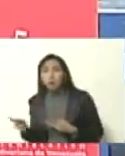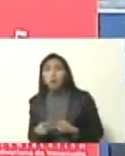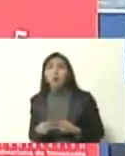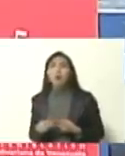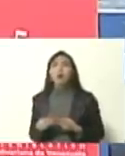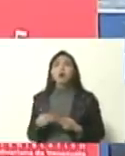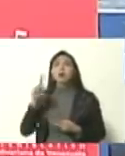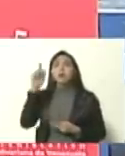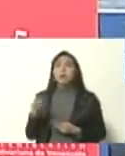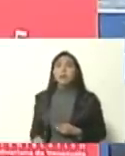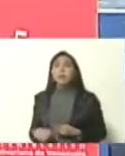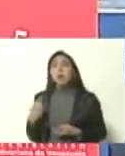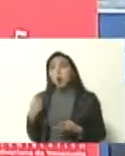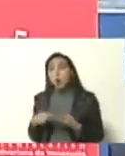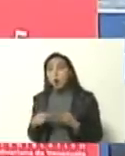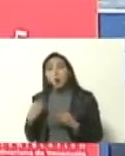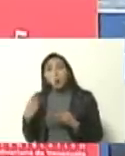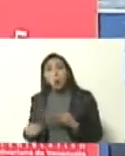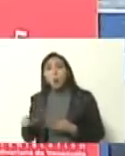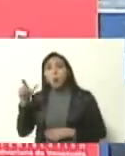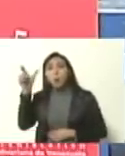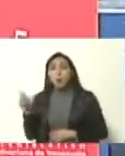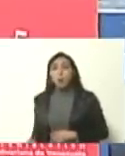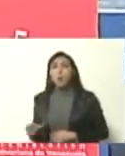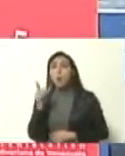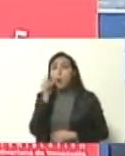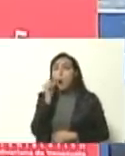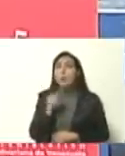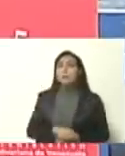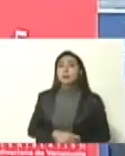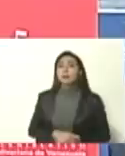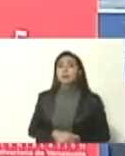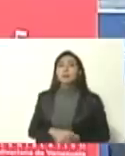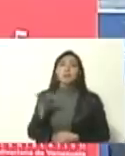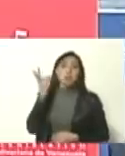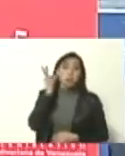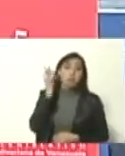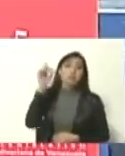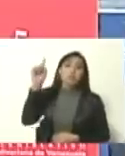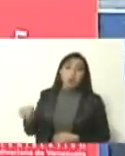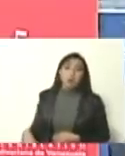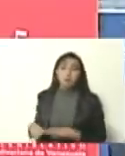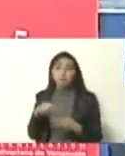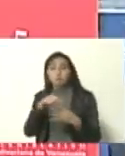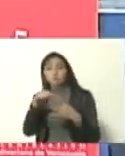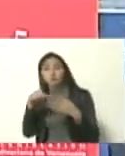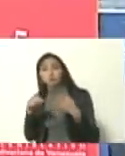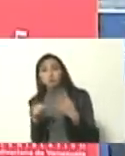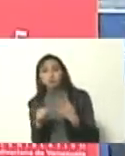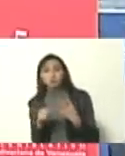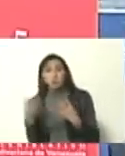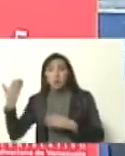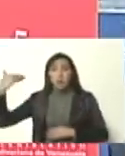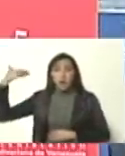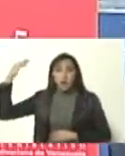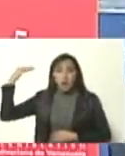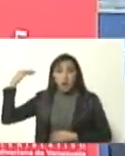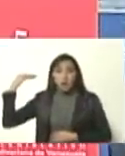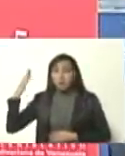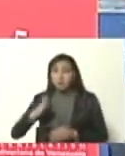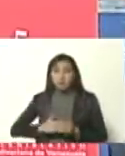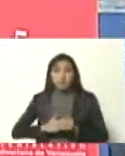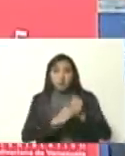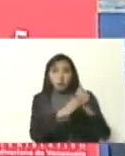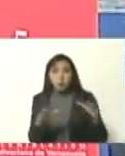preso a Juvenal Sequea, y metió presa a alias Alex, que eran las tres cabezas